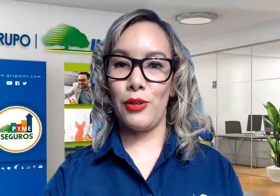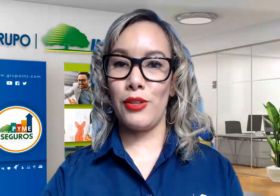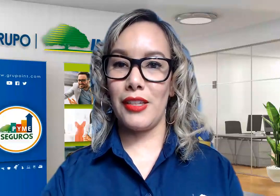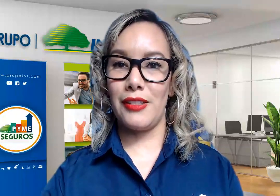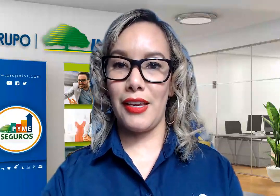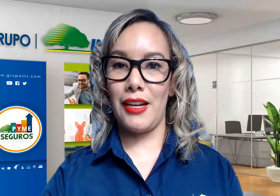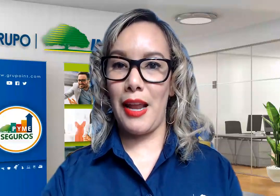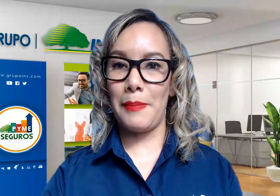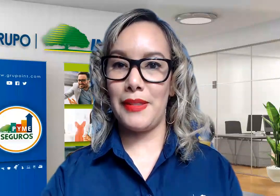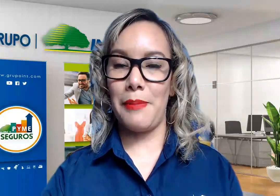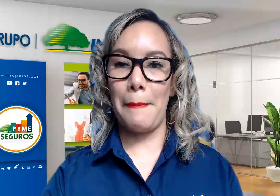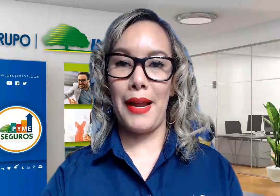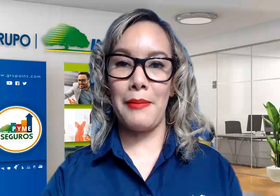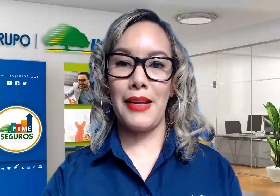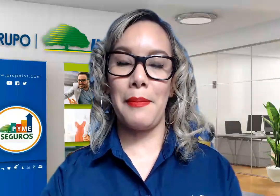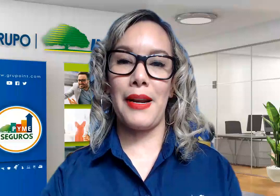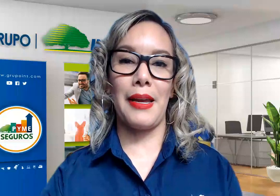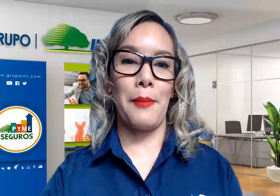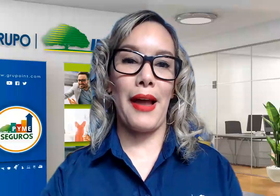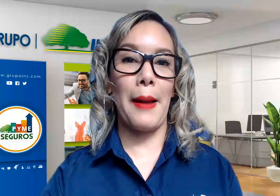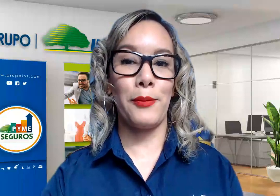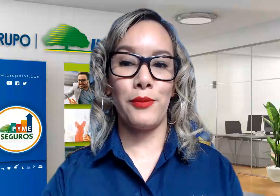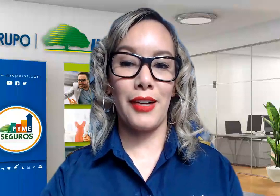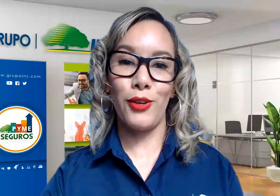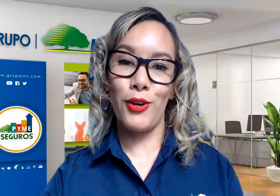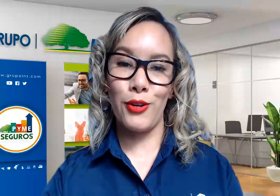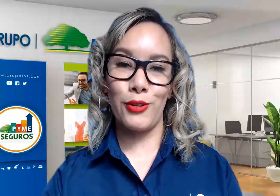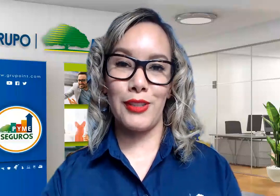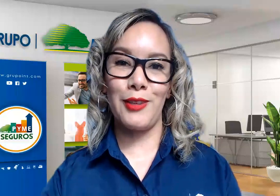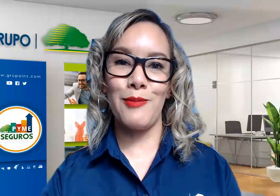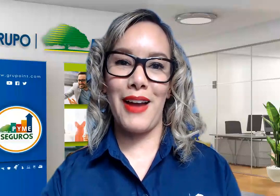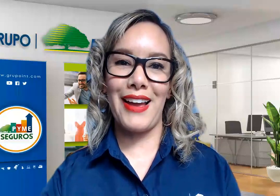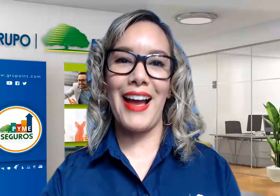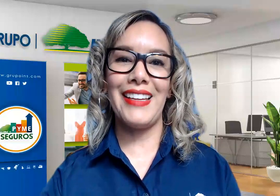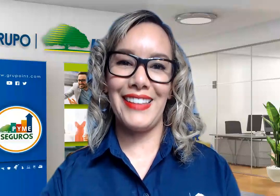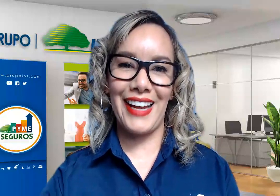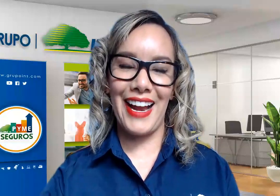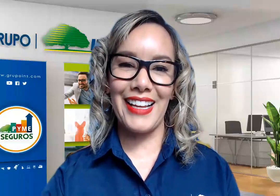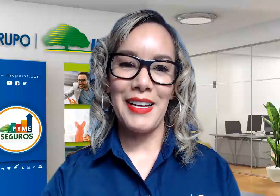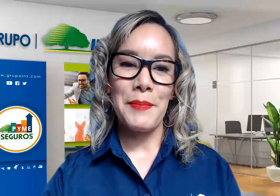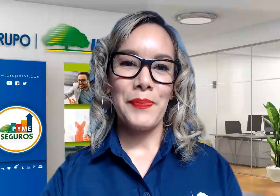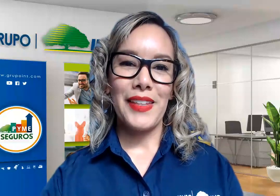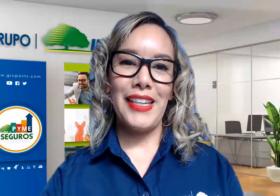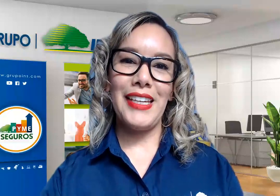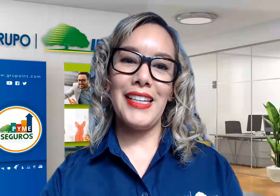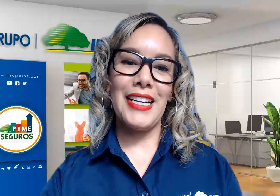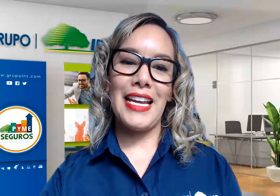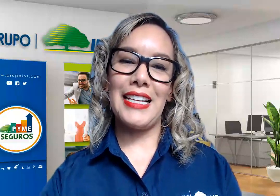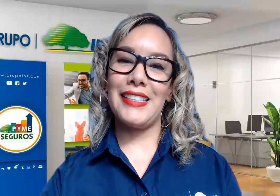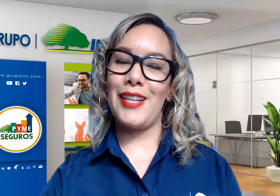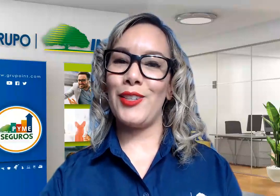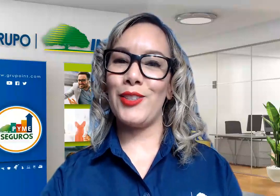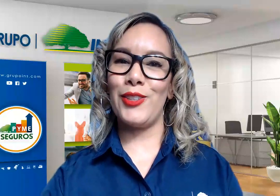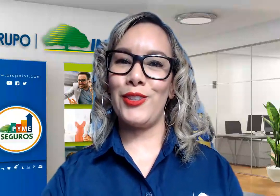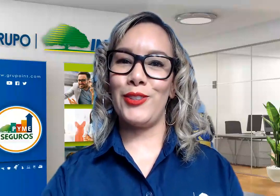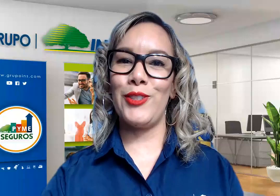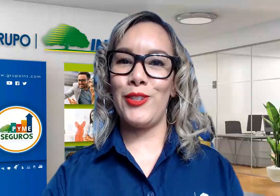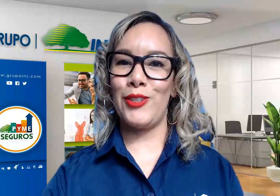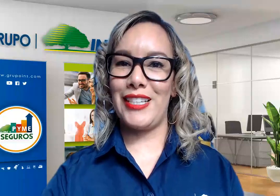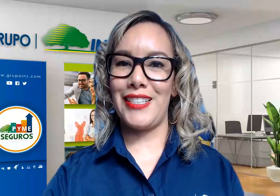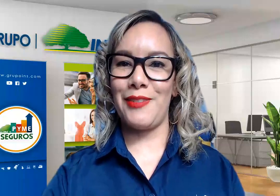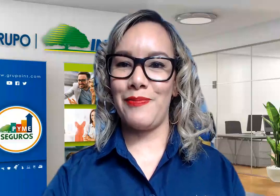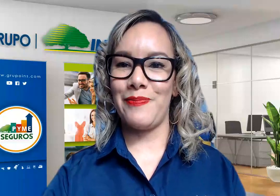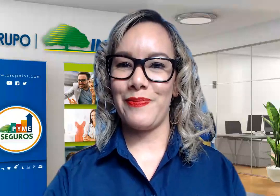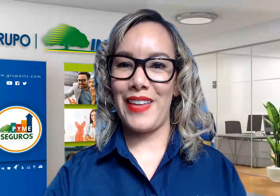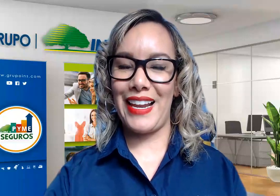les decimos a todos que saquen lápiz y papel verdad para que puedan apuntar todo lo que usted nos va a indicar y el escenario es